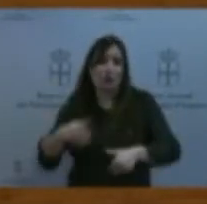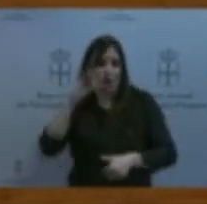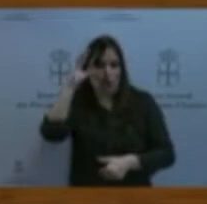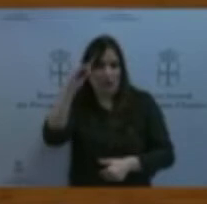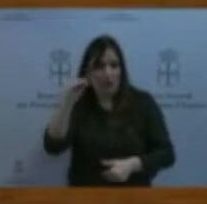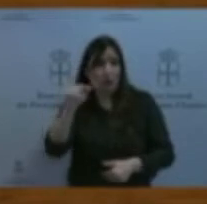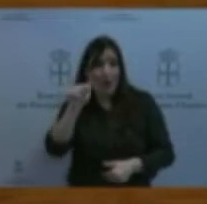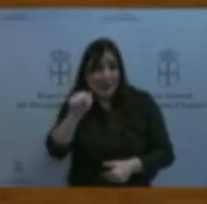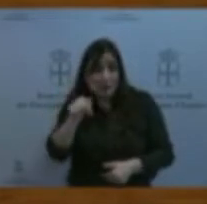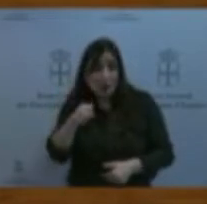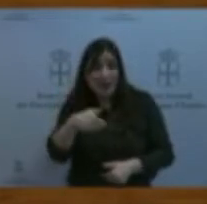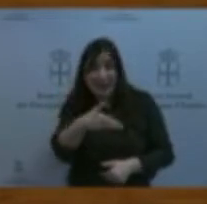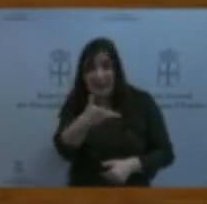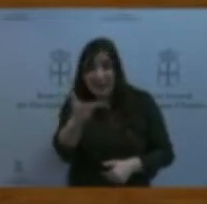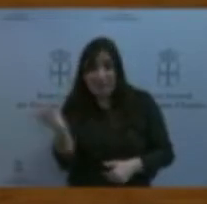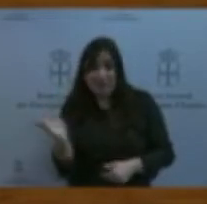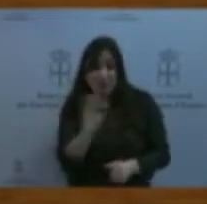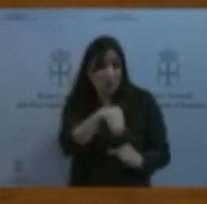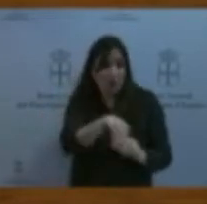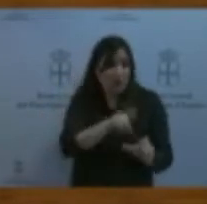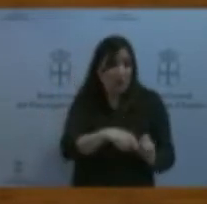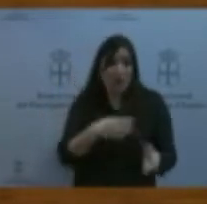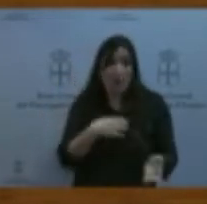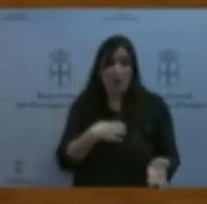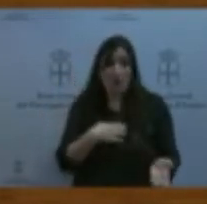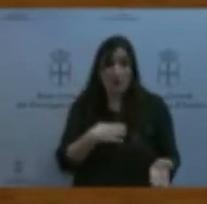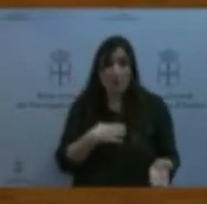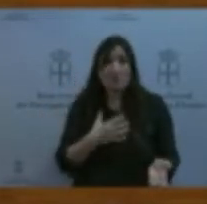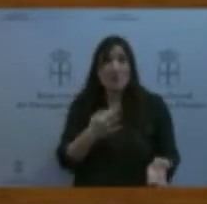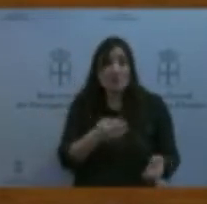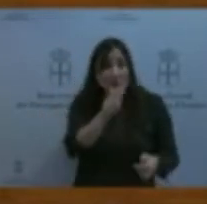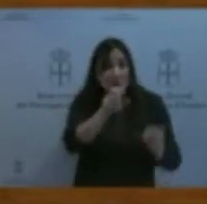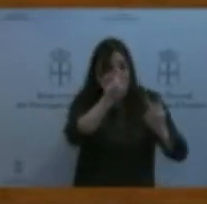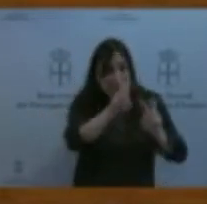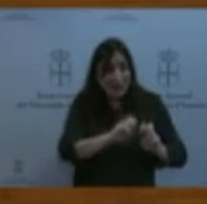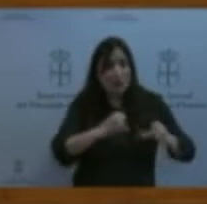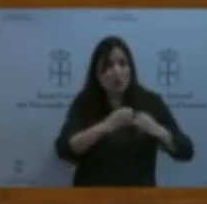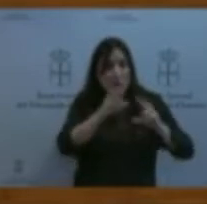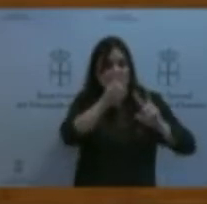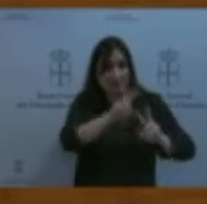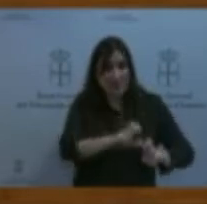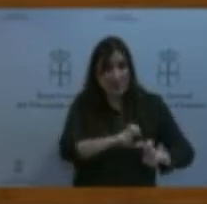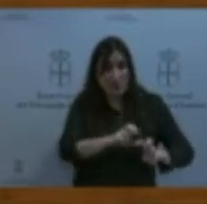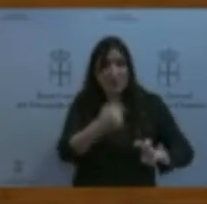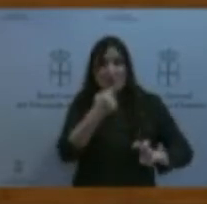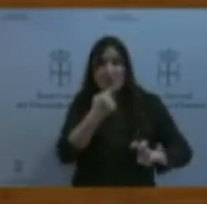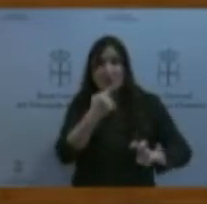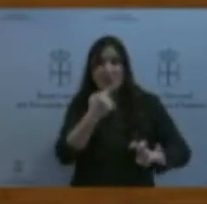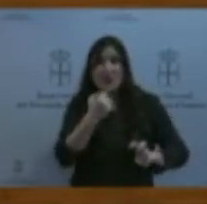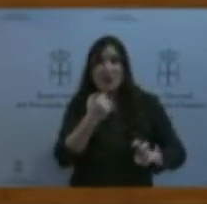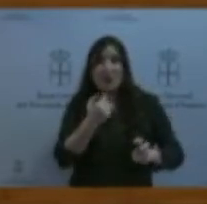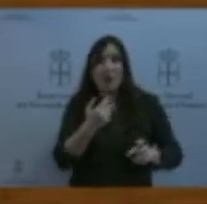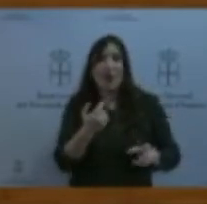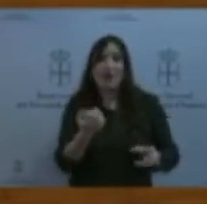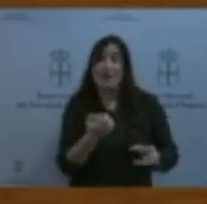también a esas ramas el hecho de que entre los investigadores de los grupos de investigación se tenga un activo o bien registrada al menos una patente.